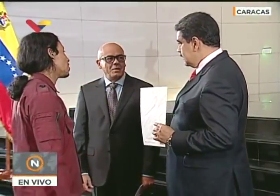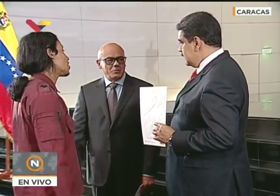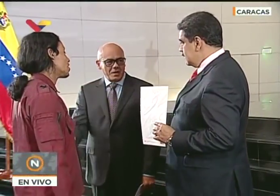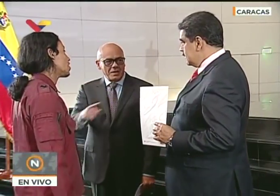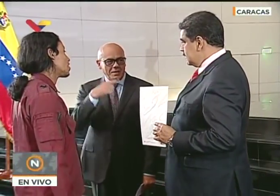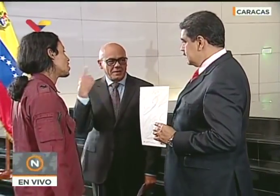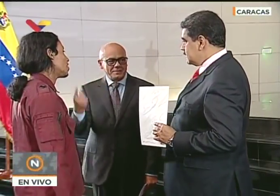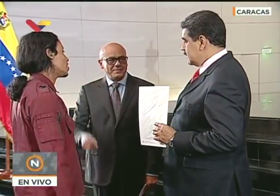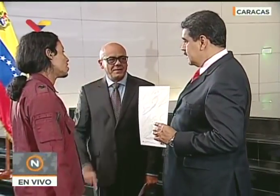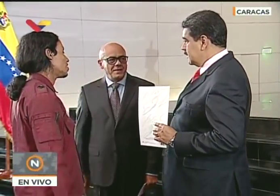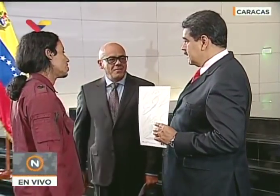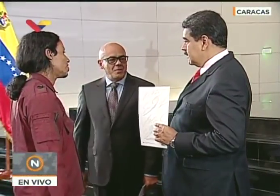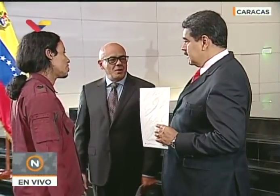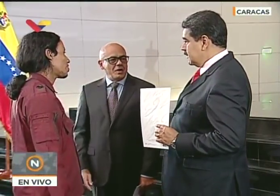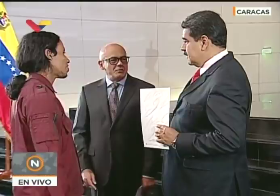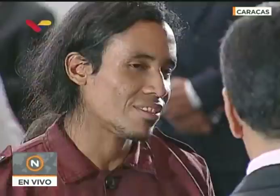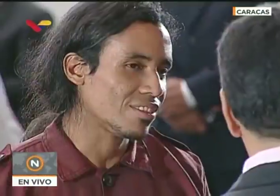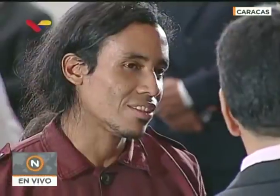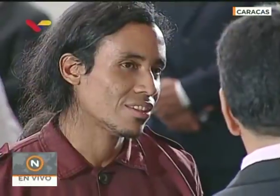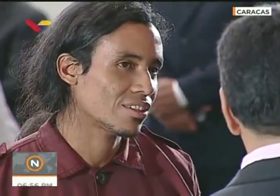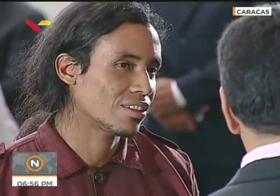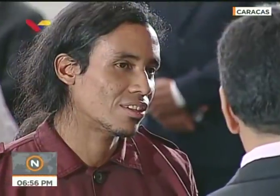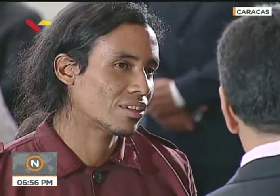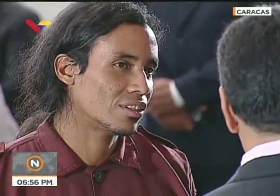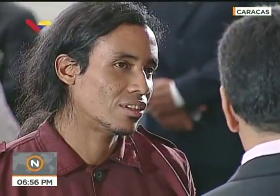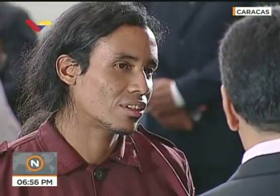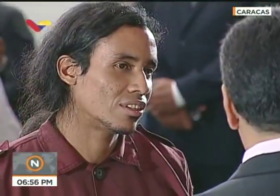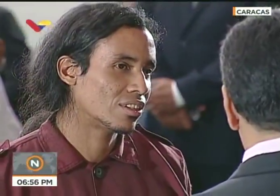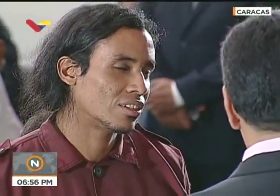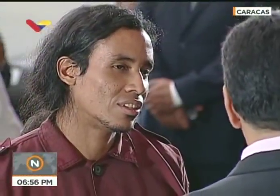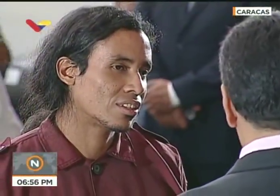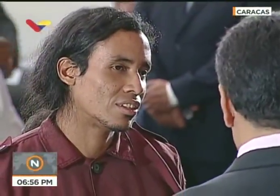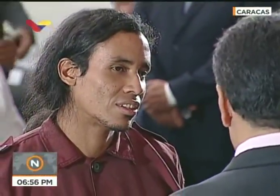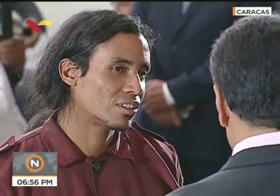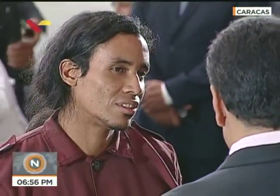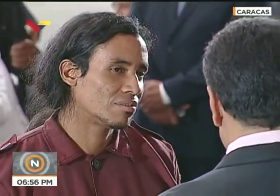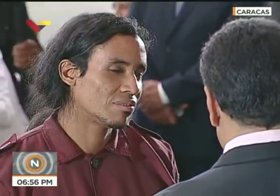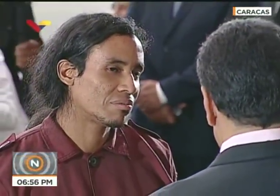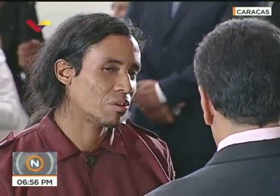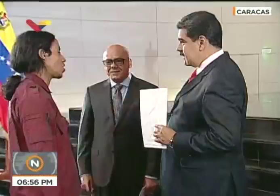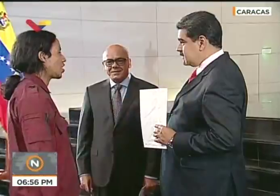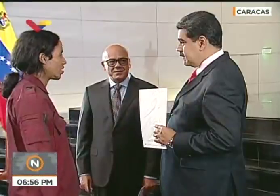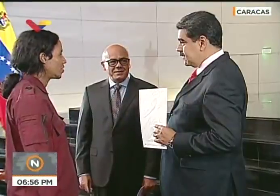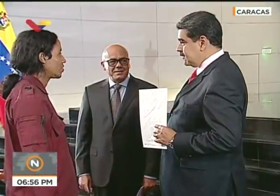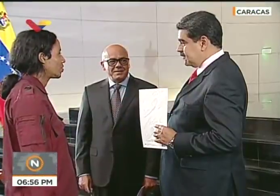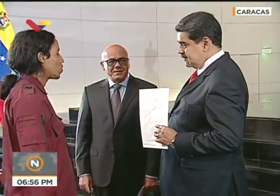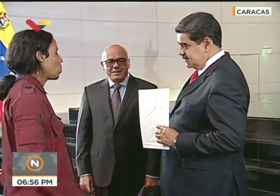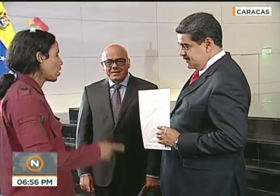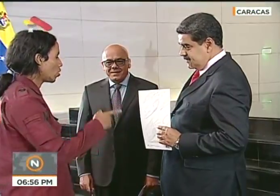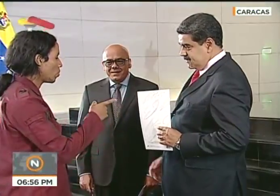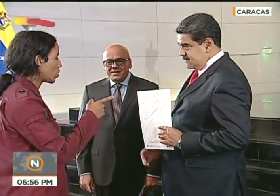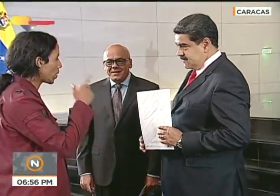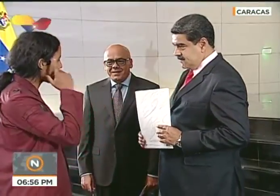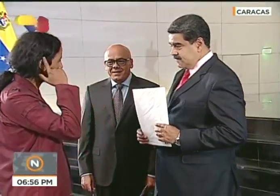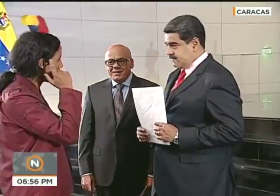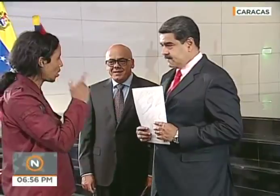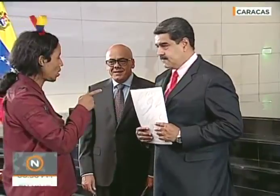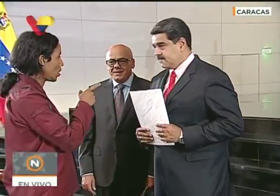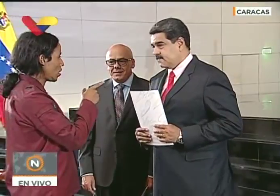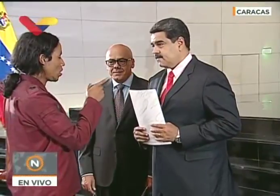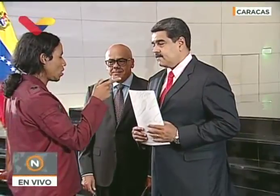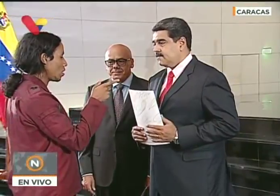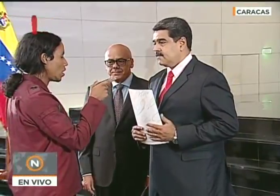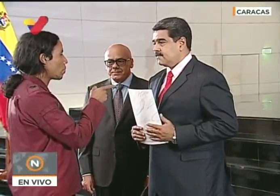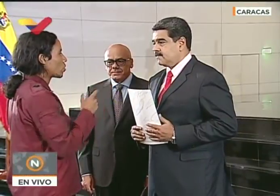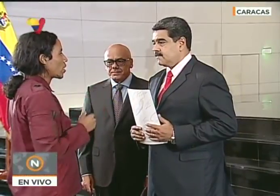su desempeño y ejercicio cotidiano en el ejercicio de comunicadores sociales, por la